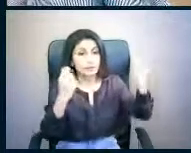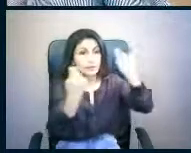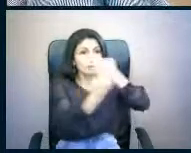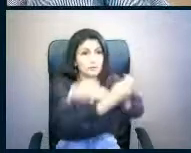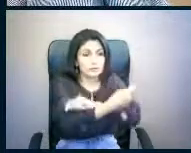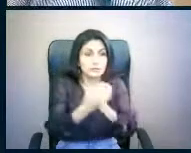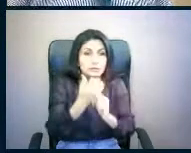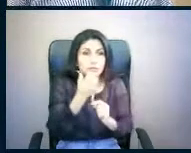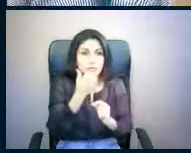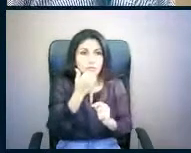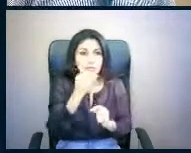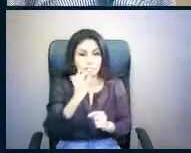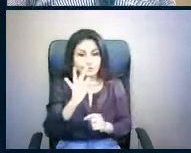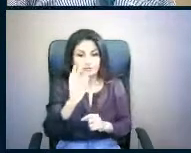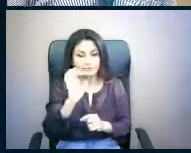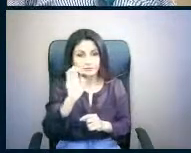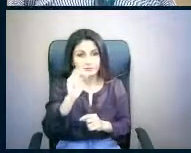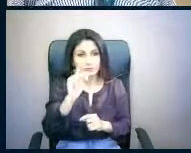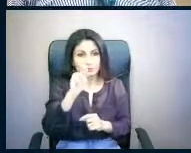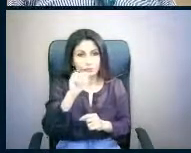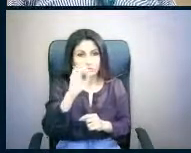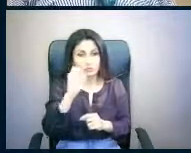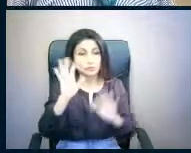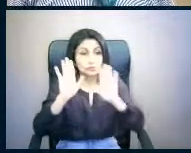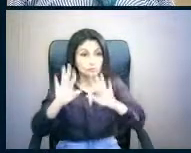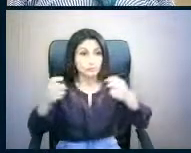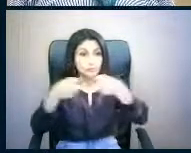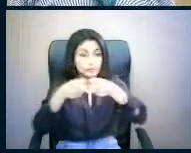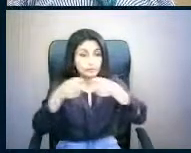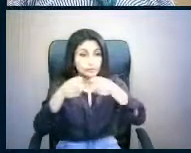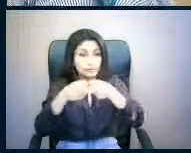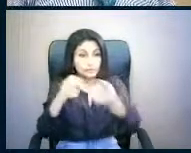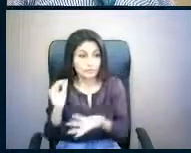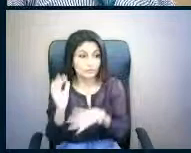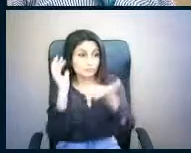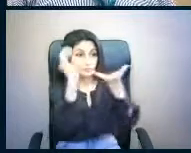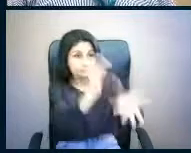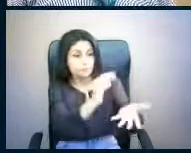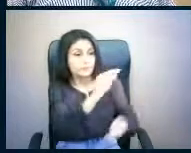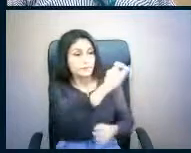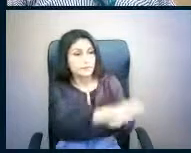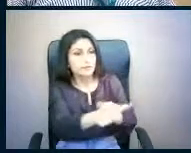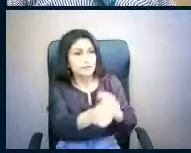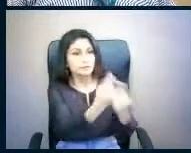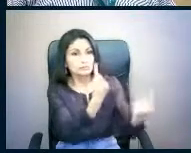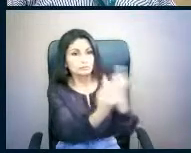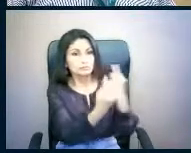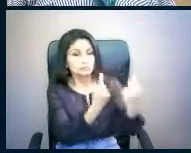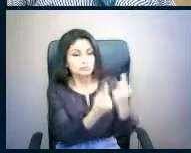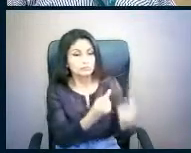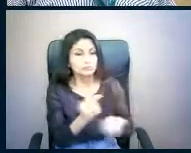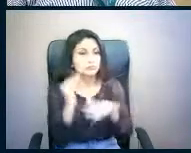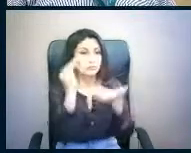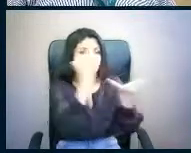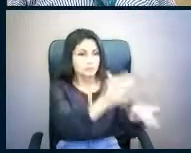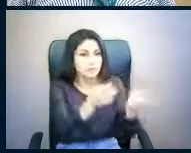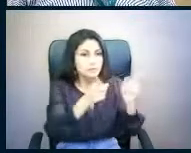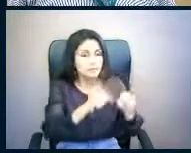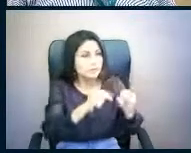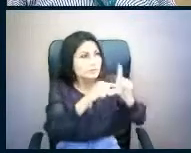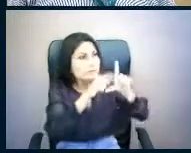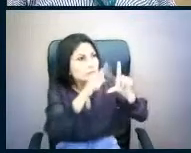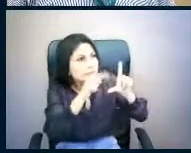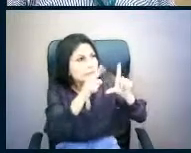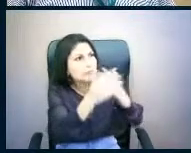tensión vinculada, de energía, la entrega de energía a los consumidores, la medición, lectura,